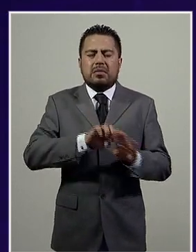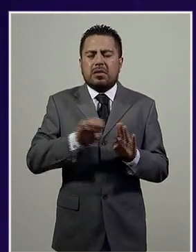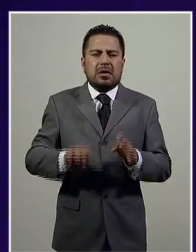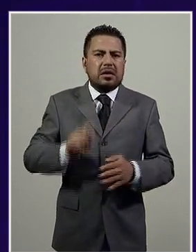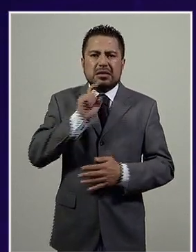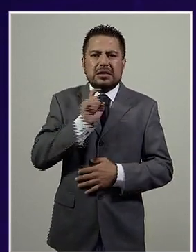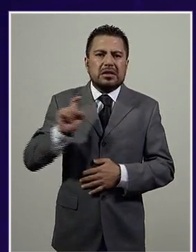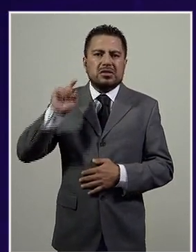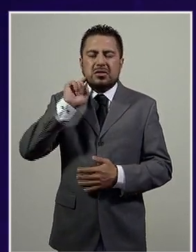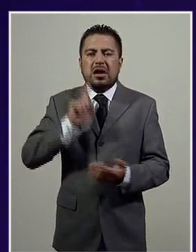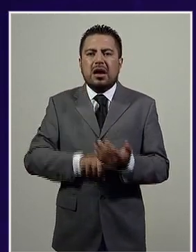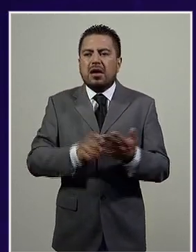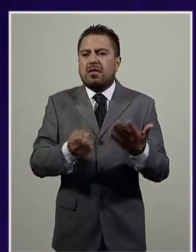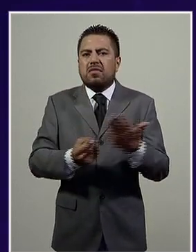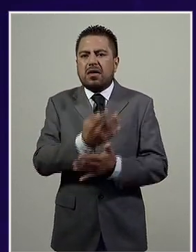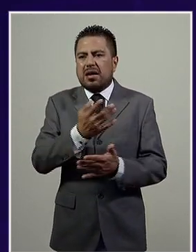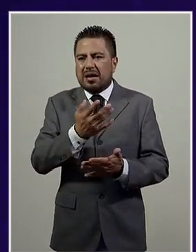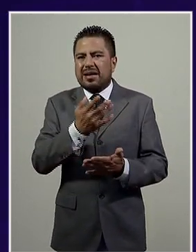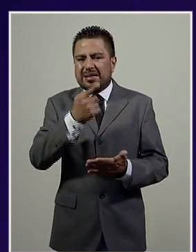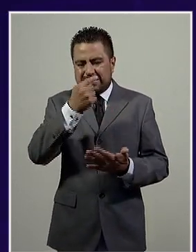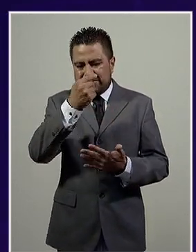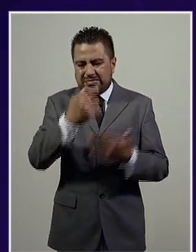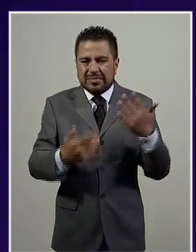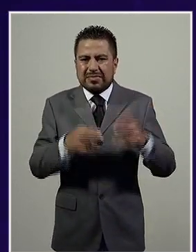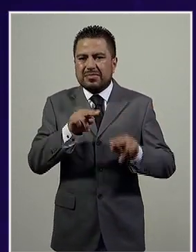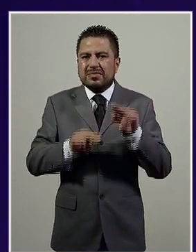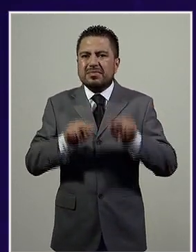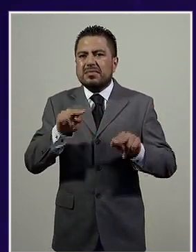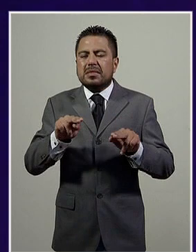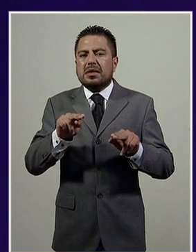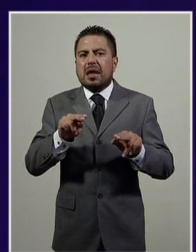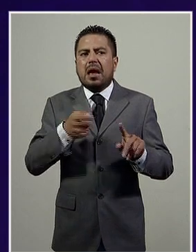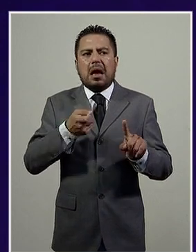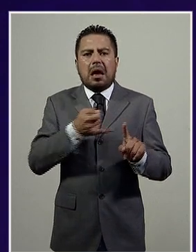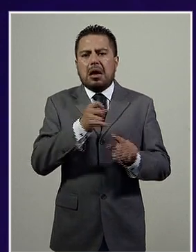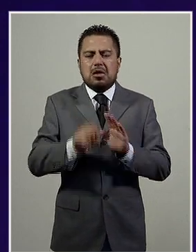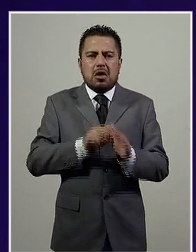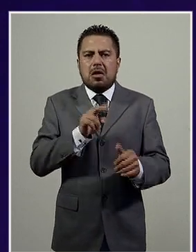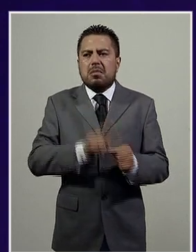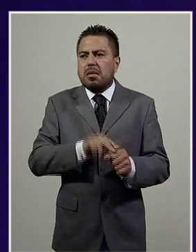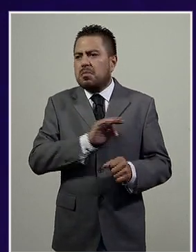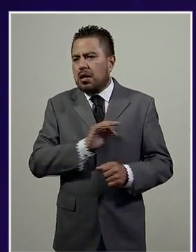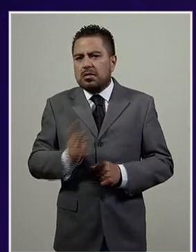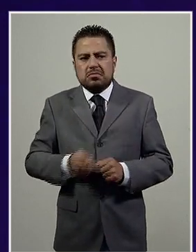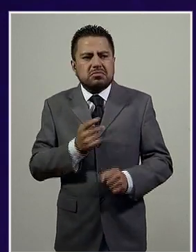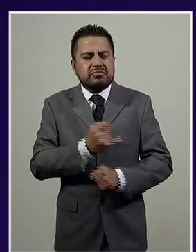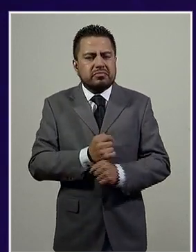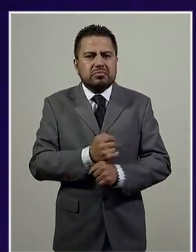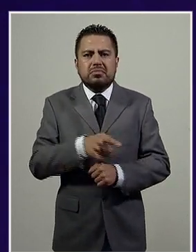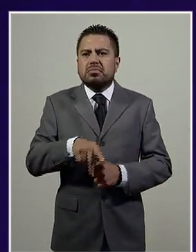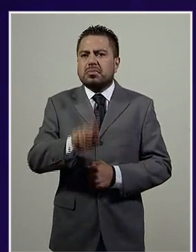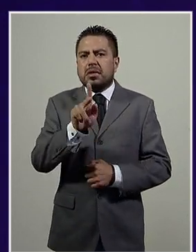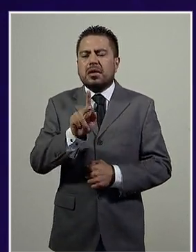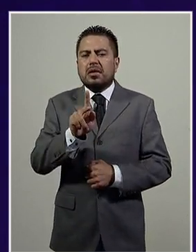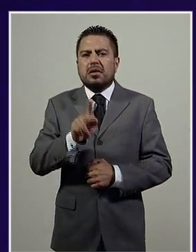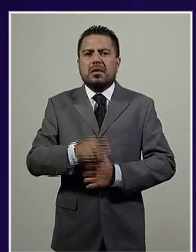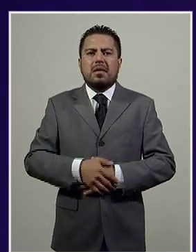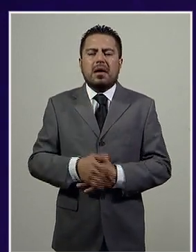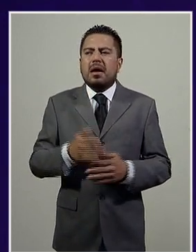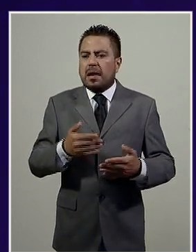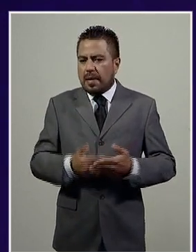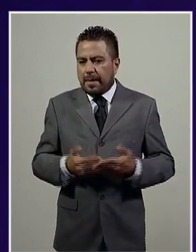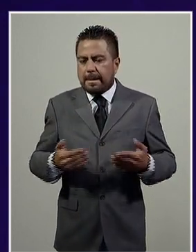sexualidad, fuera del parámetro de lo que esa autoridad considera normal, puede ser cuestionable. Pero